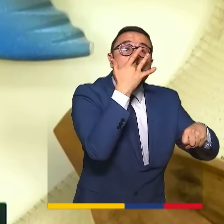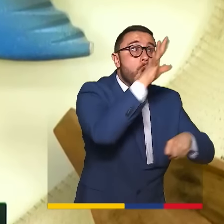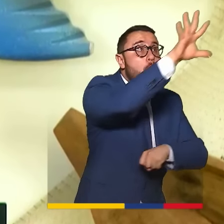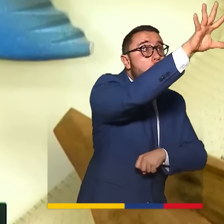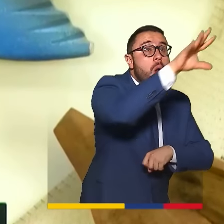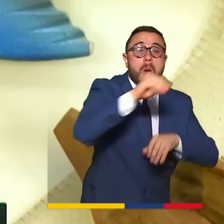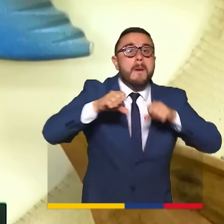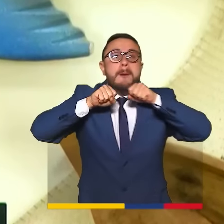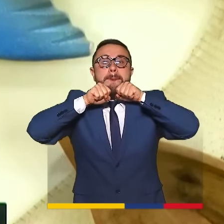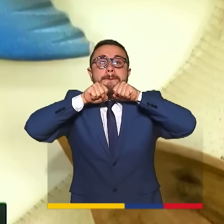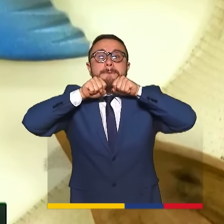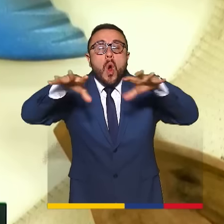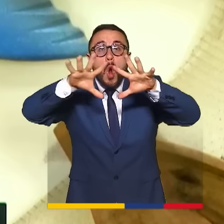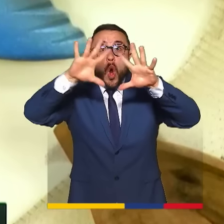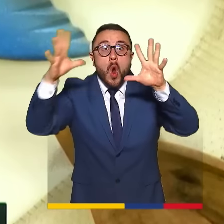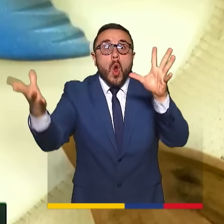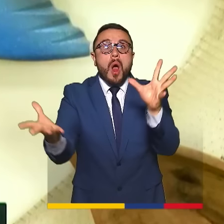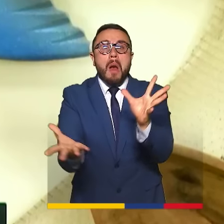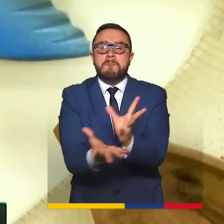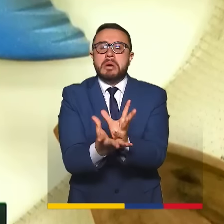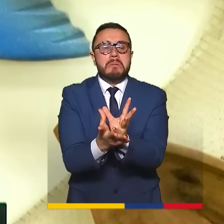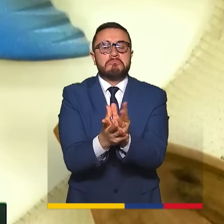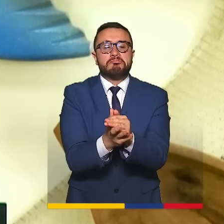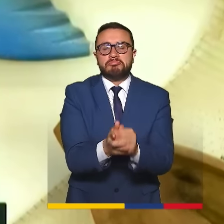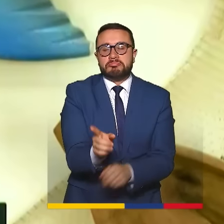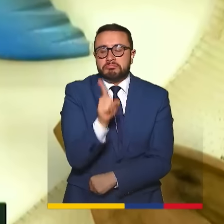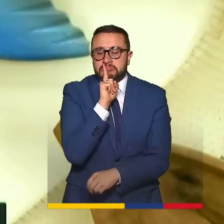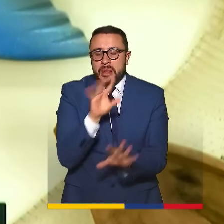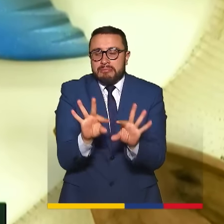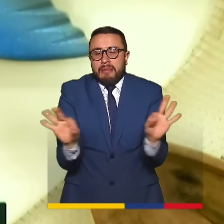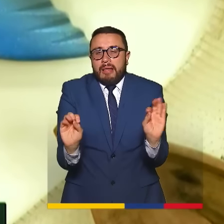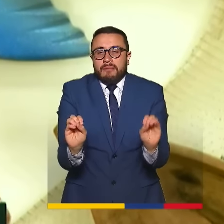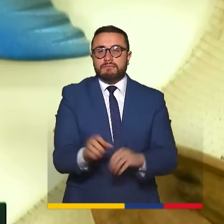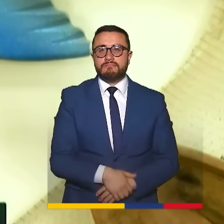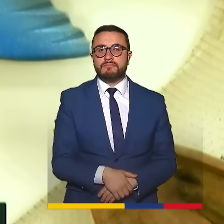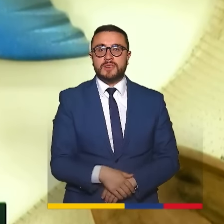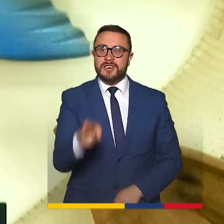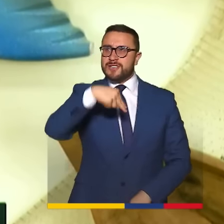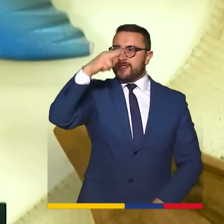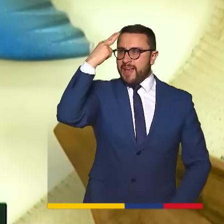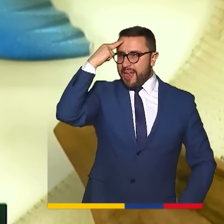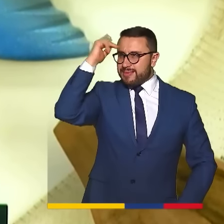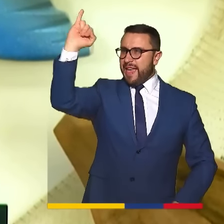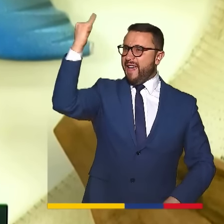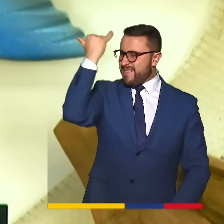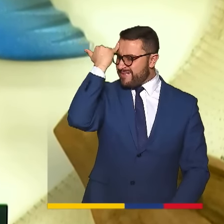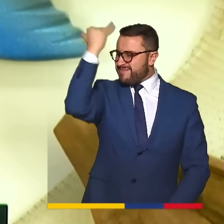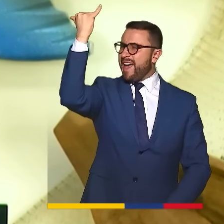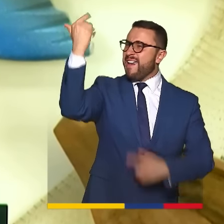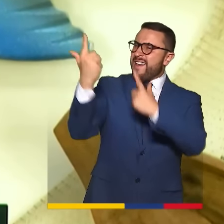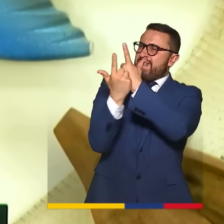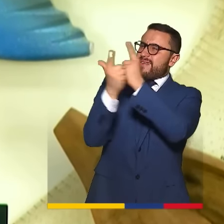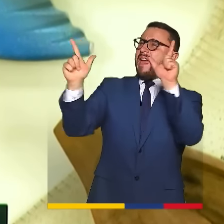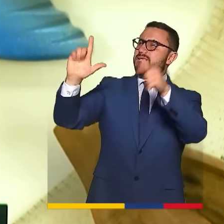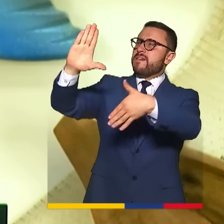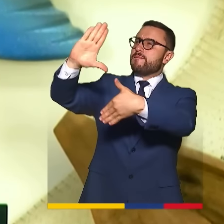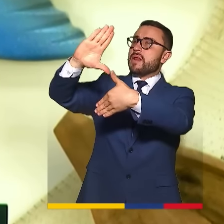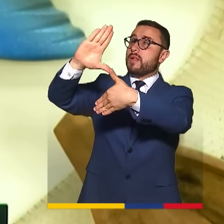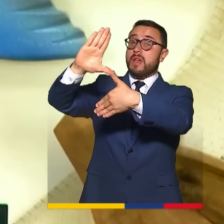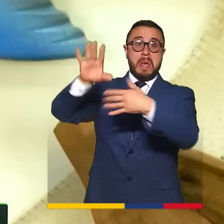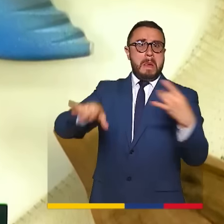tuvo la revolución haitiana para la creación de la libertad de América, antes que